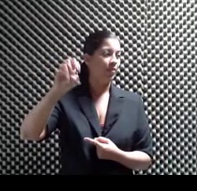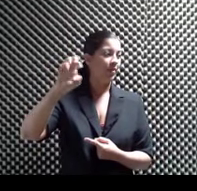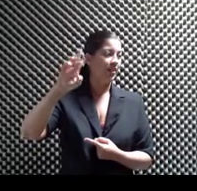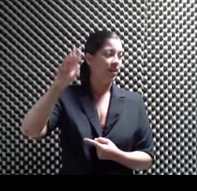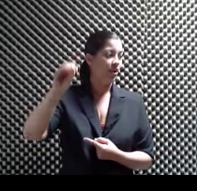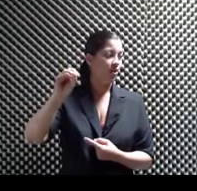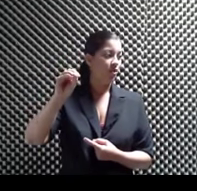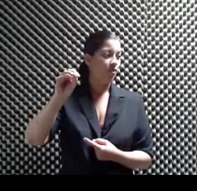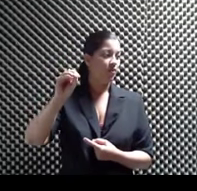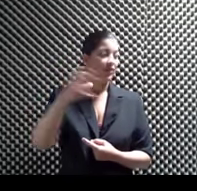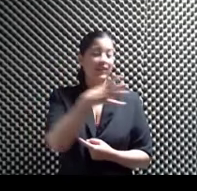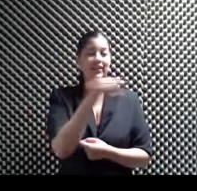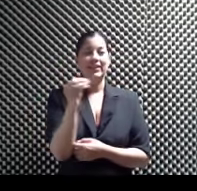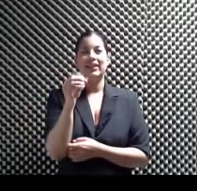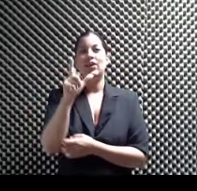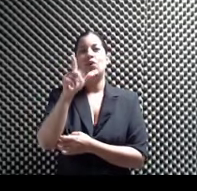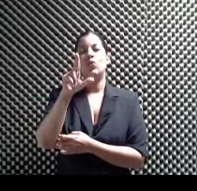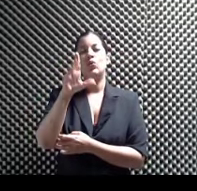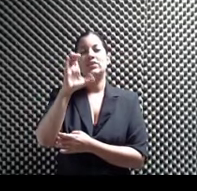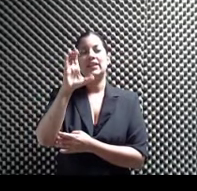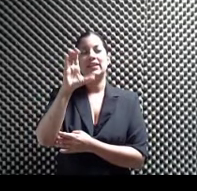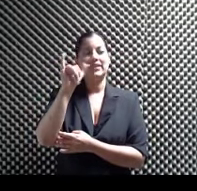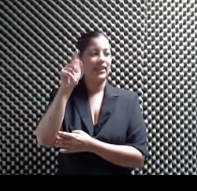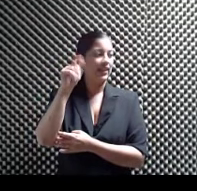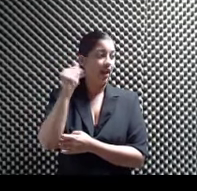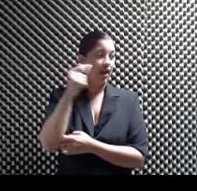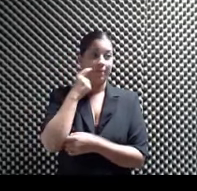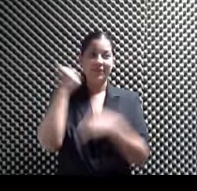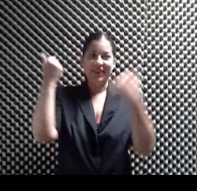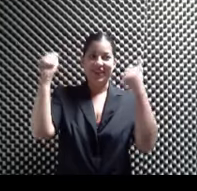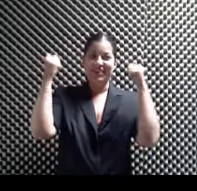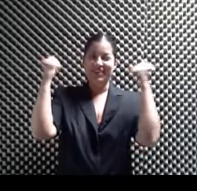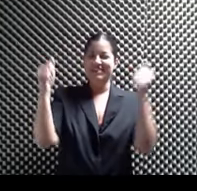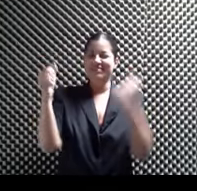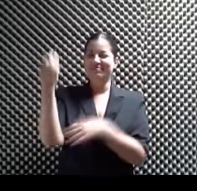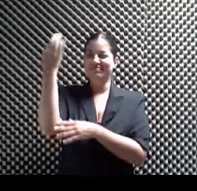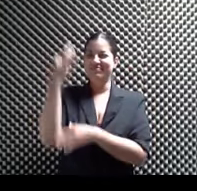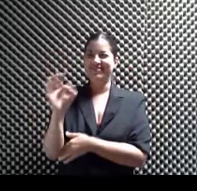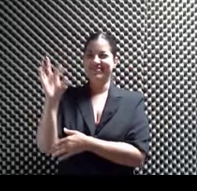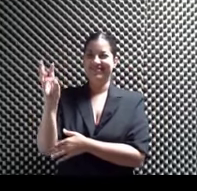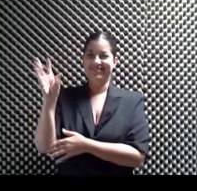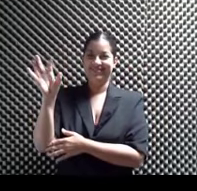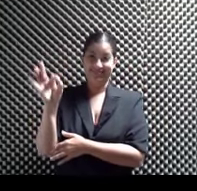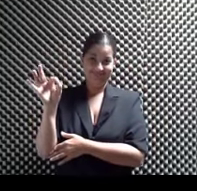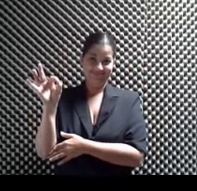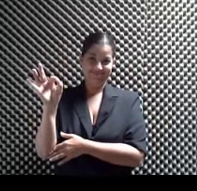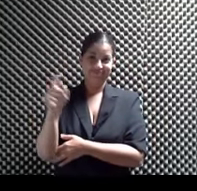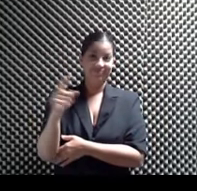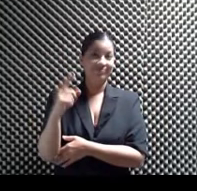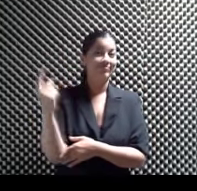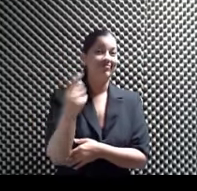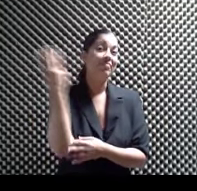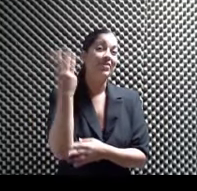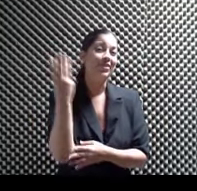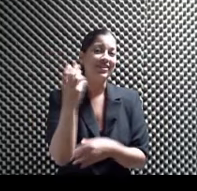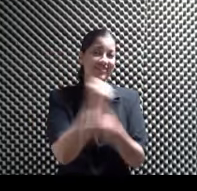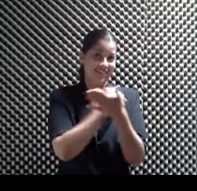Abril de 1969 Un miércoles santo Cuando Lucecita llegó de México